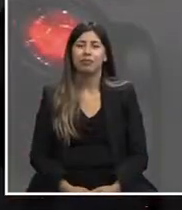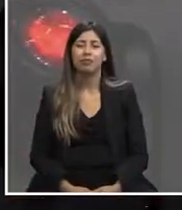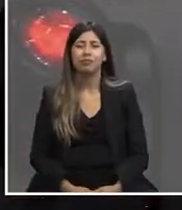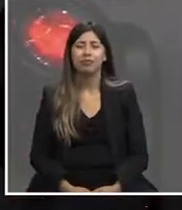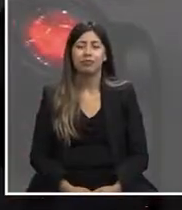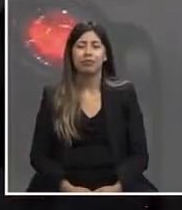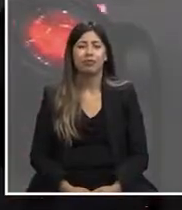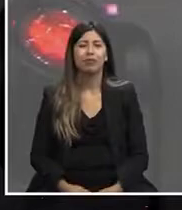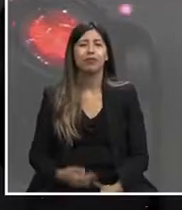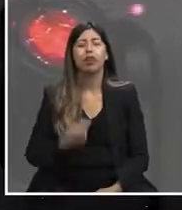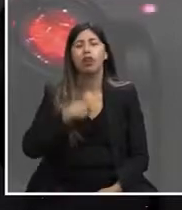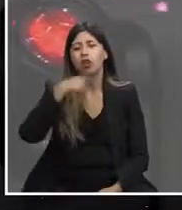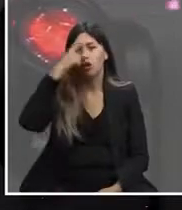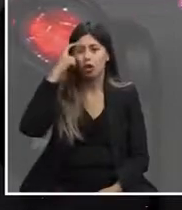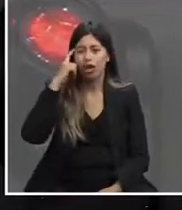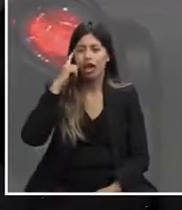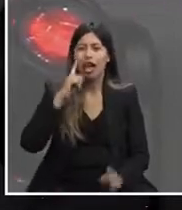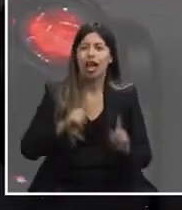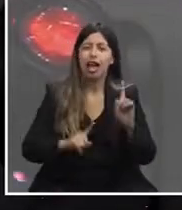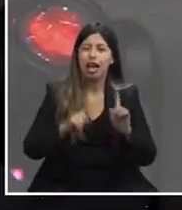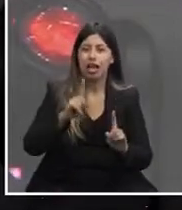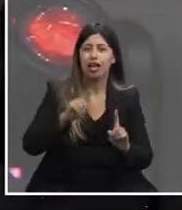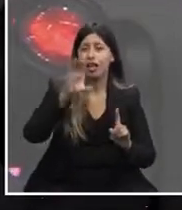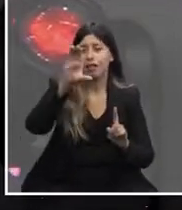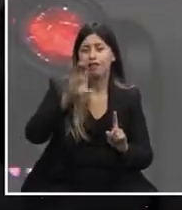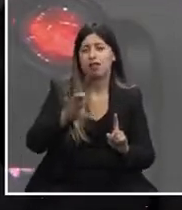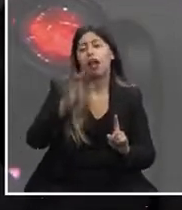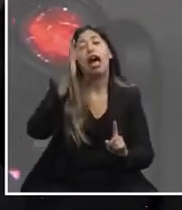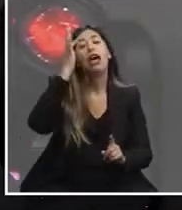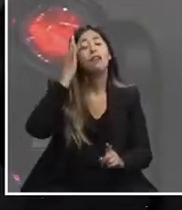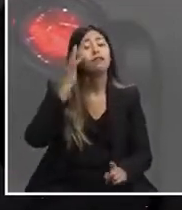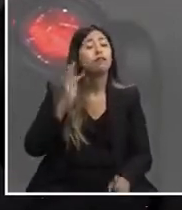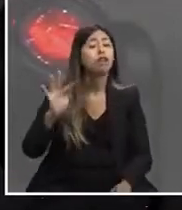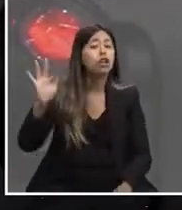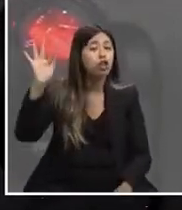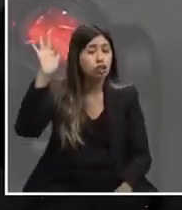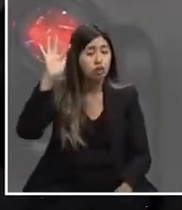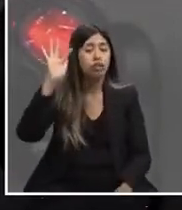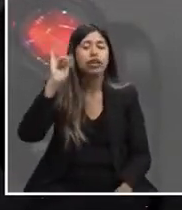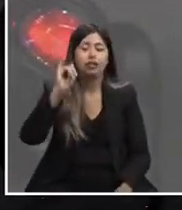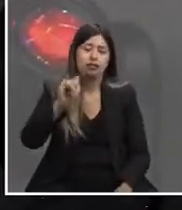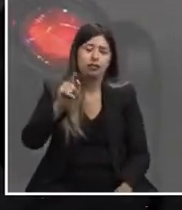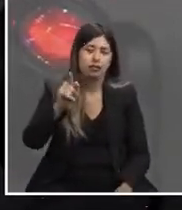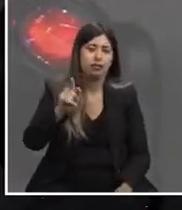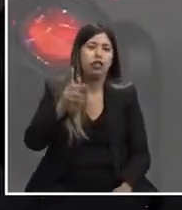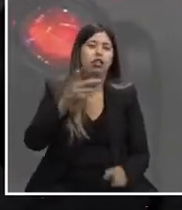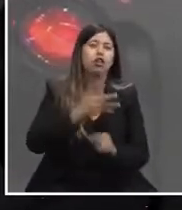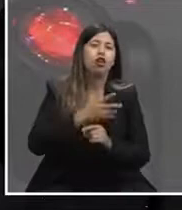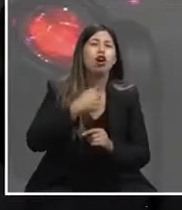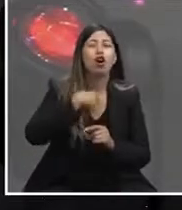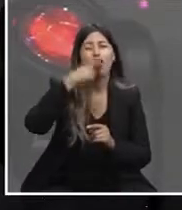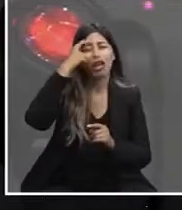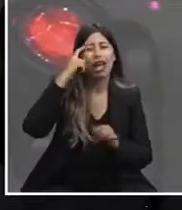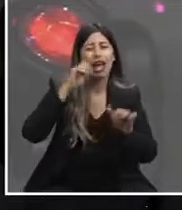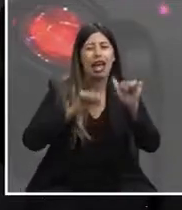yo creo que hay disciplinas, la filosofía sin duda es una de ellas, pero yo creo que hay disciplinas que están hoy